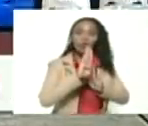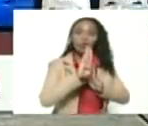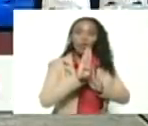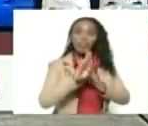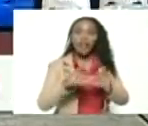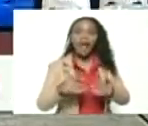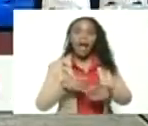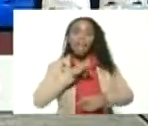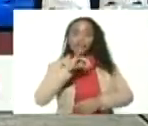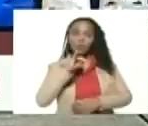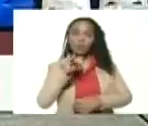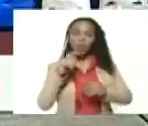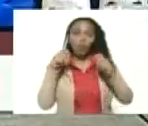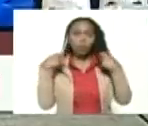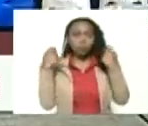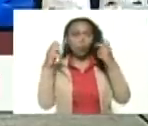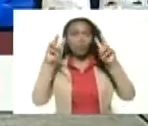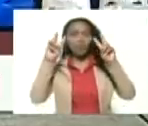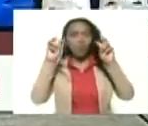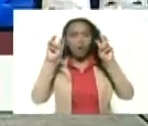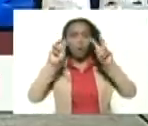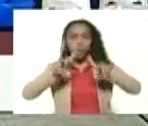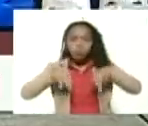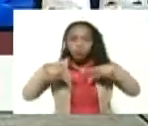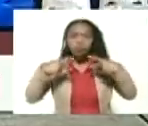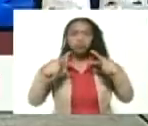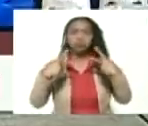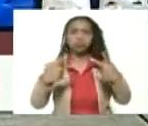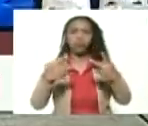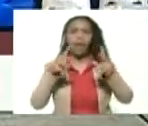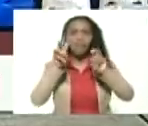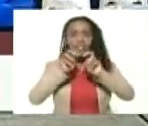el desarrollo, la innovación, la investigación.